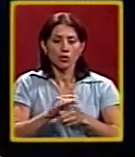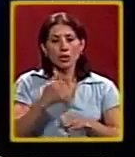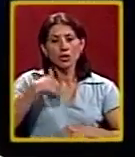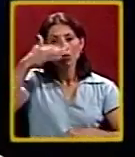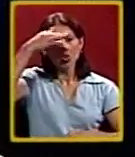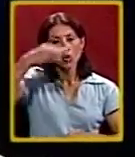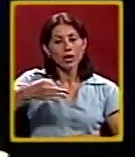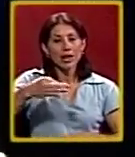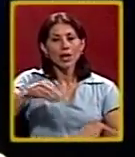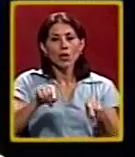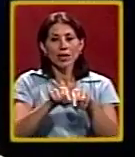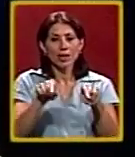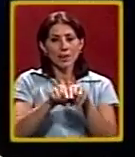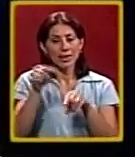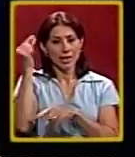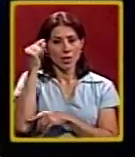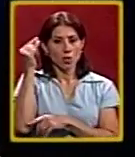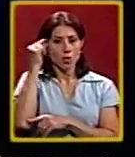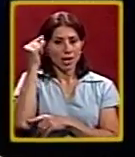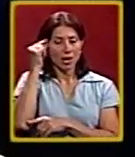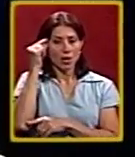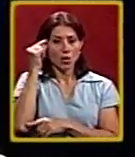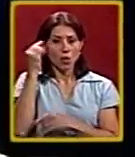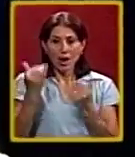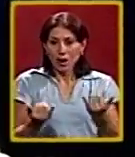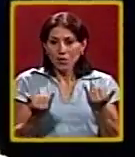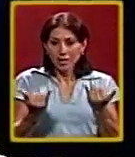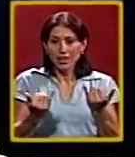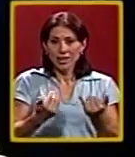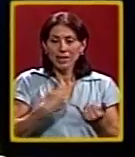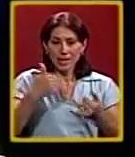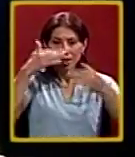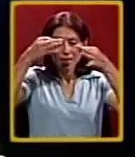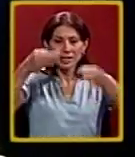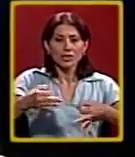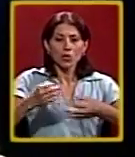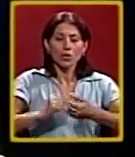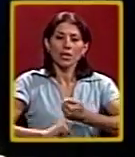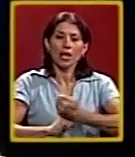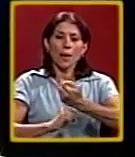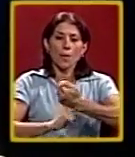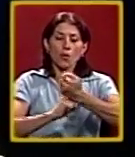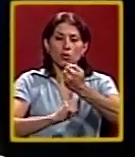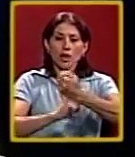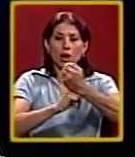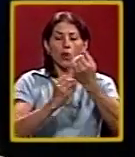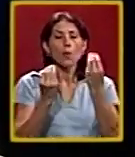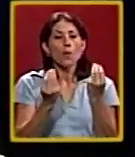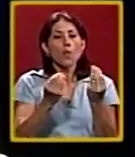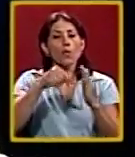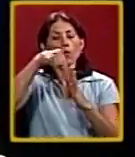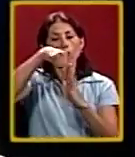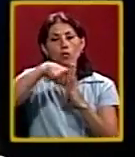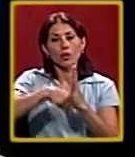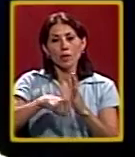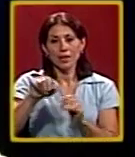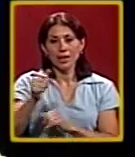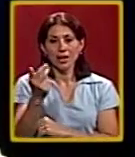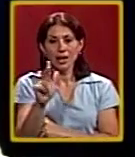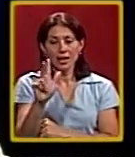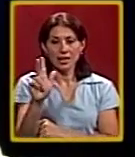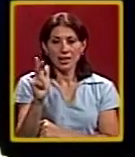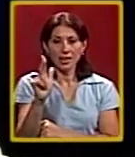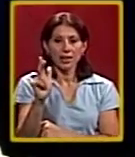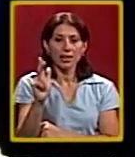creo también que el gobierno en este momento tiene la decisión de apoyarlo muy profundamente, buscar